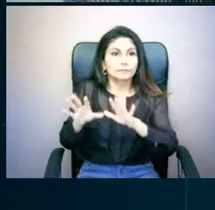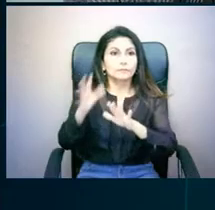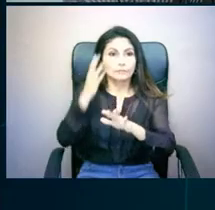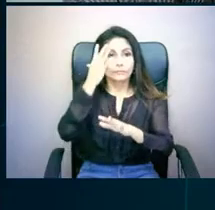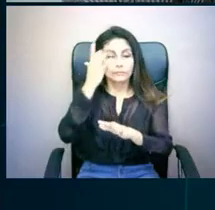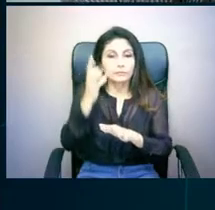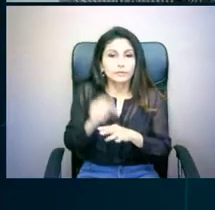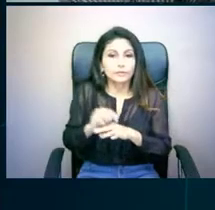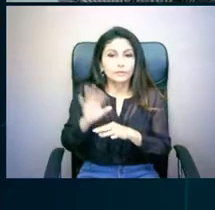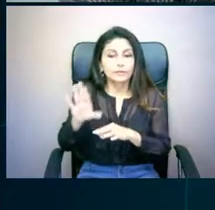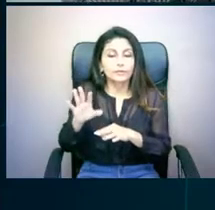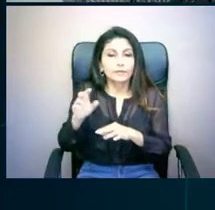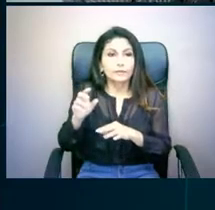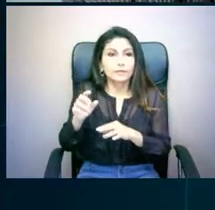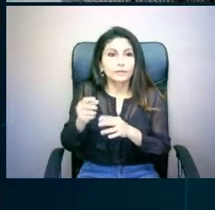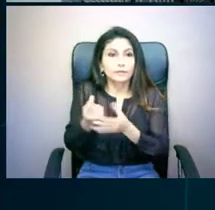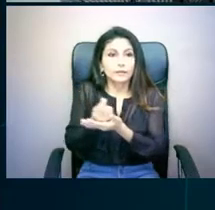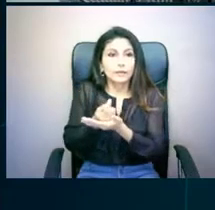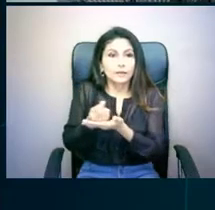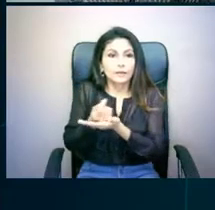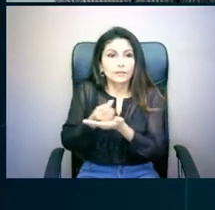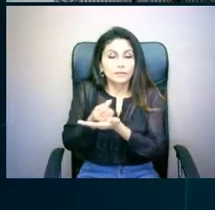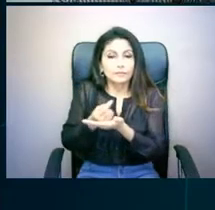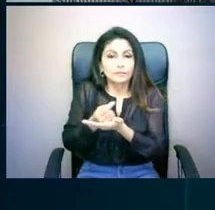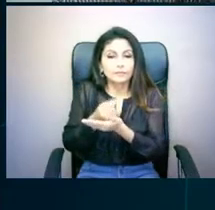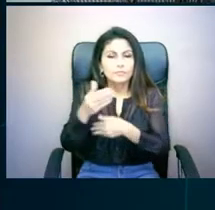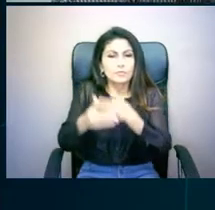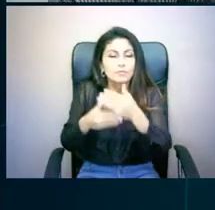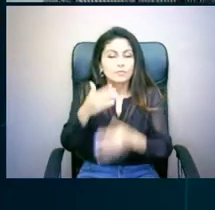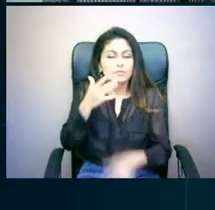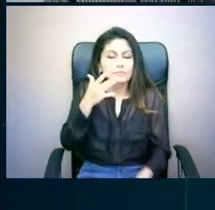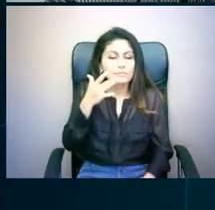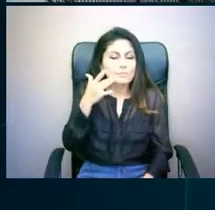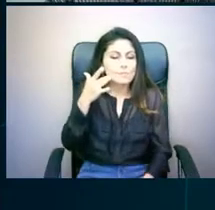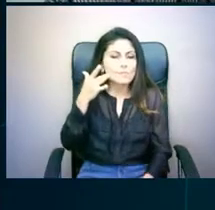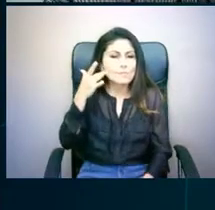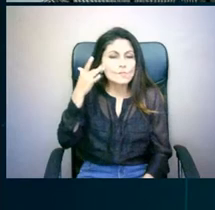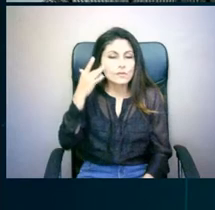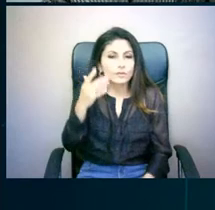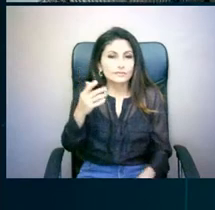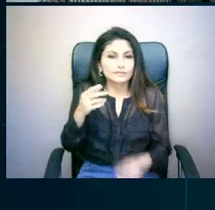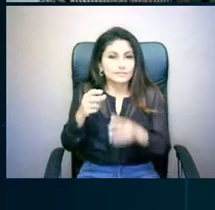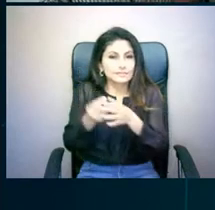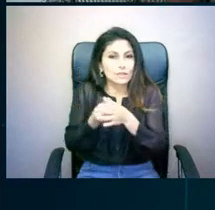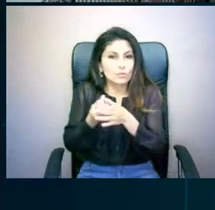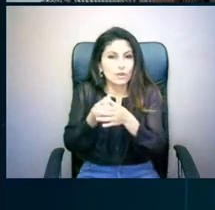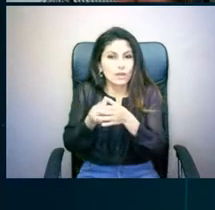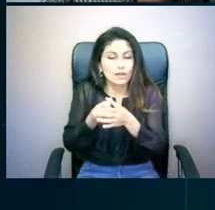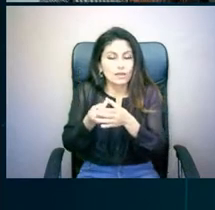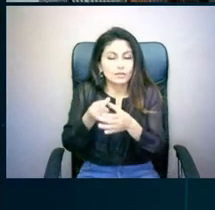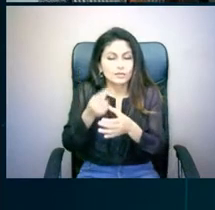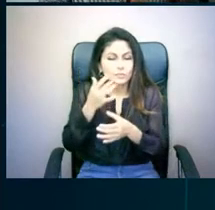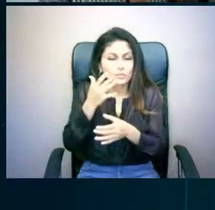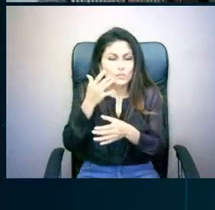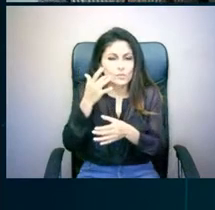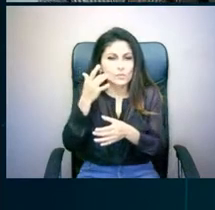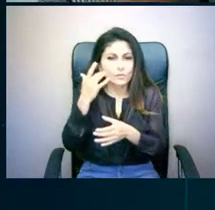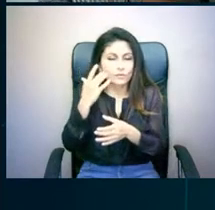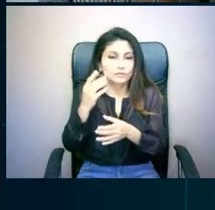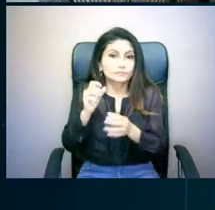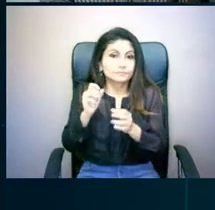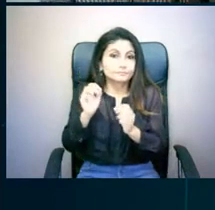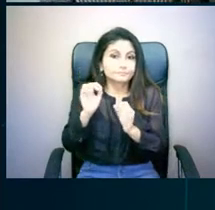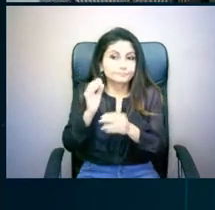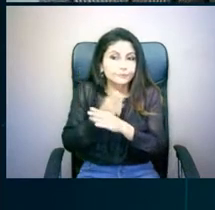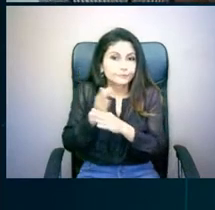oxidación, por acidificación, perdón. Listo. Ahora, también hay que tener cuidado porque si